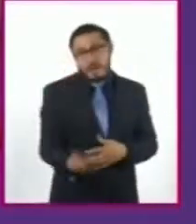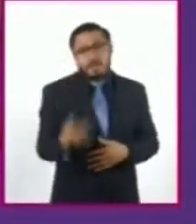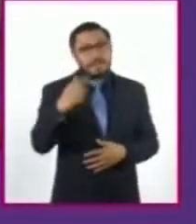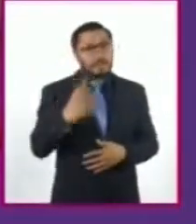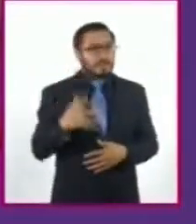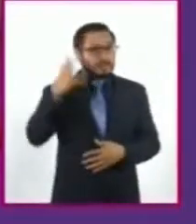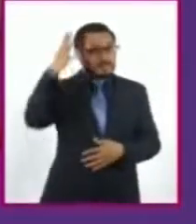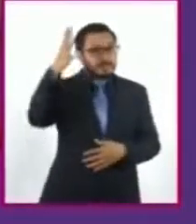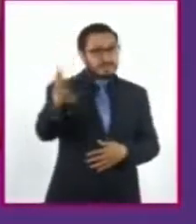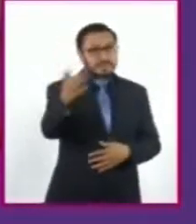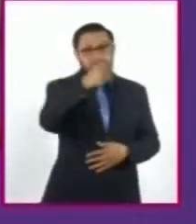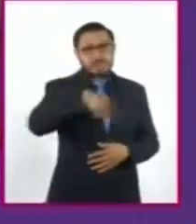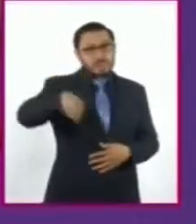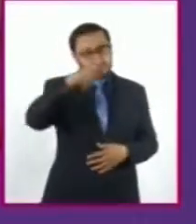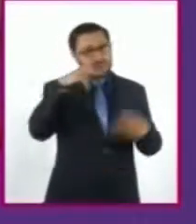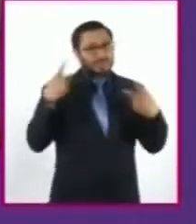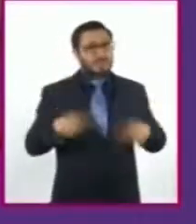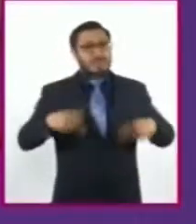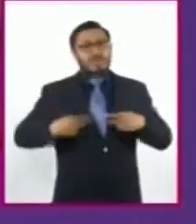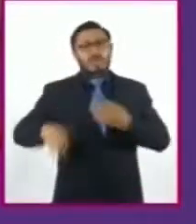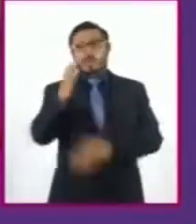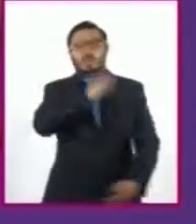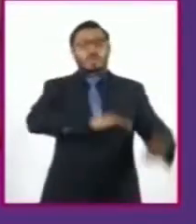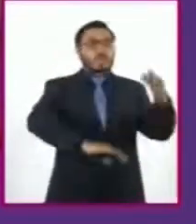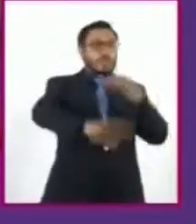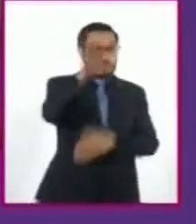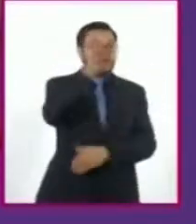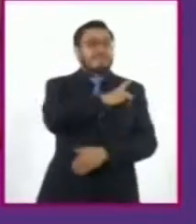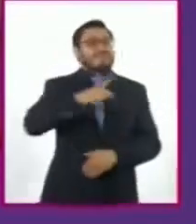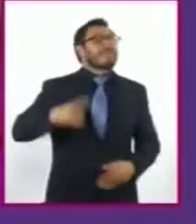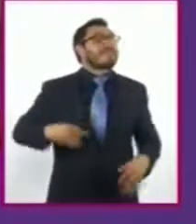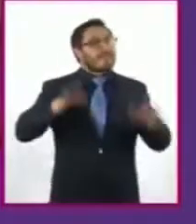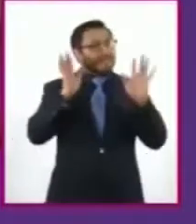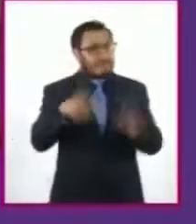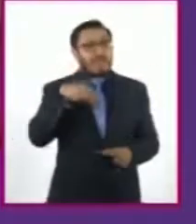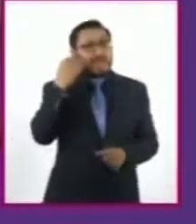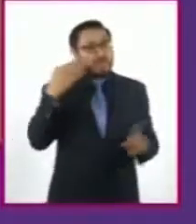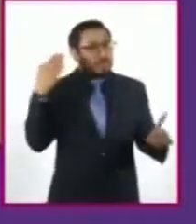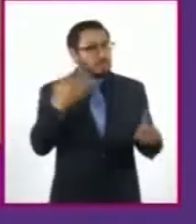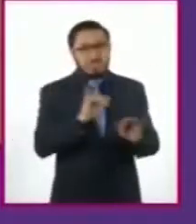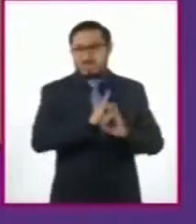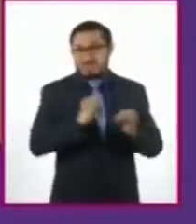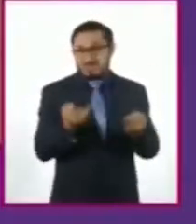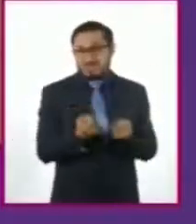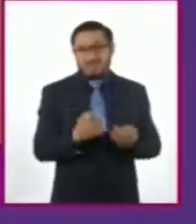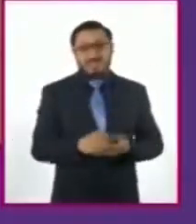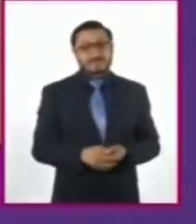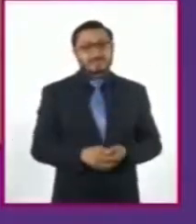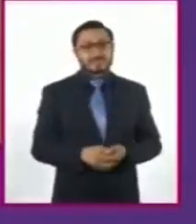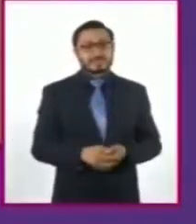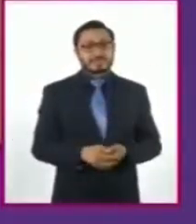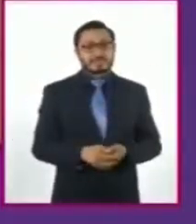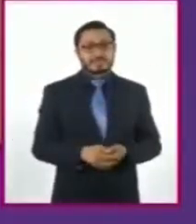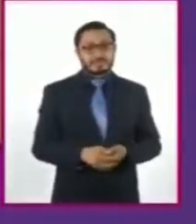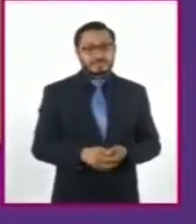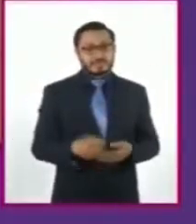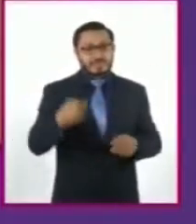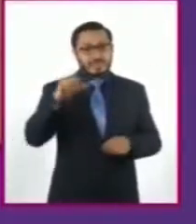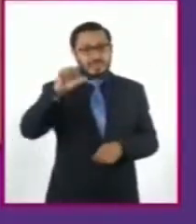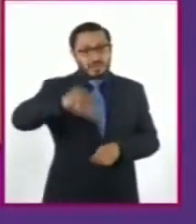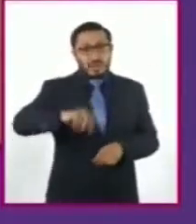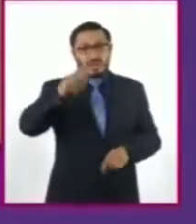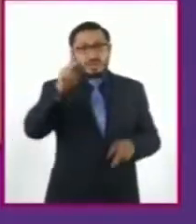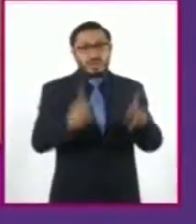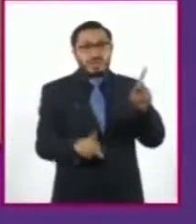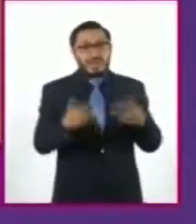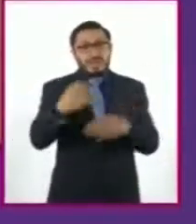futuro sean aquellas personas triunfadoras que deben de ser y quieren ser. Soy María y hoy vamos a hablar acerca del potencial personal. ¿Qué es